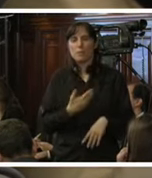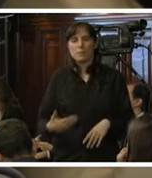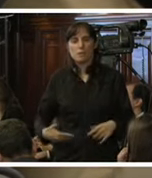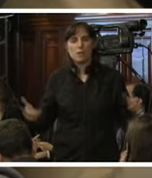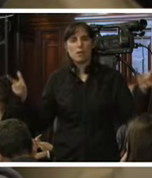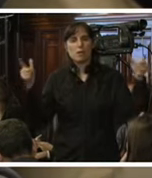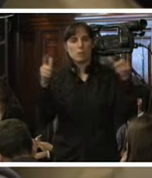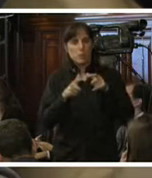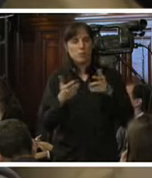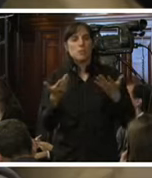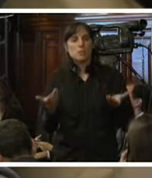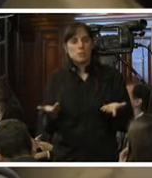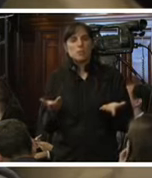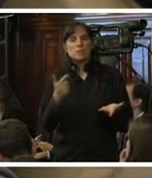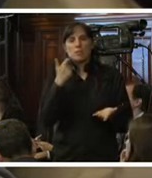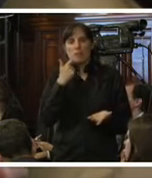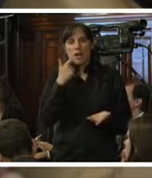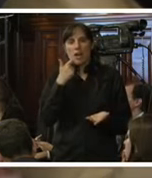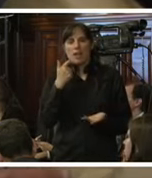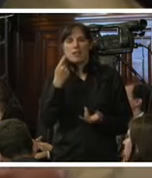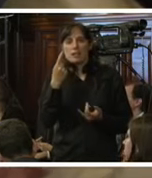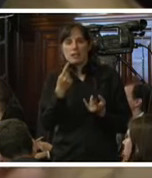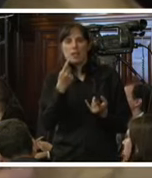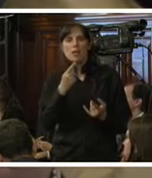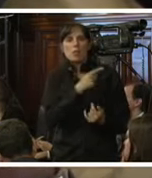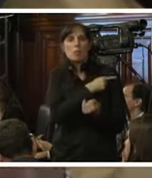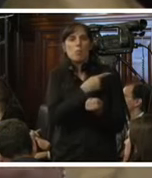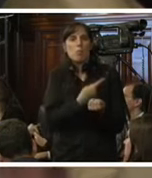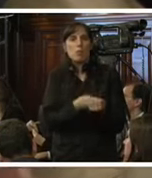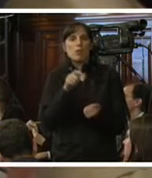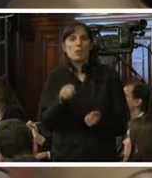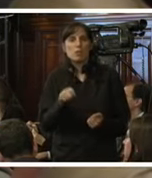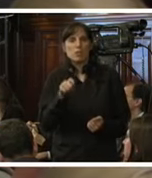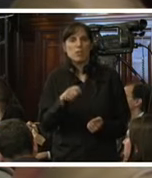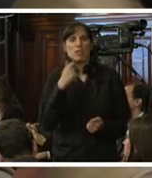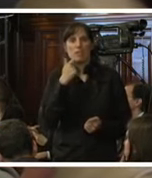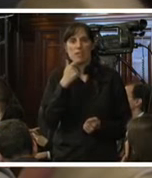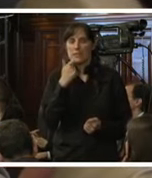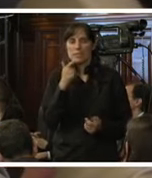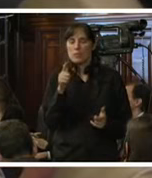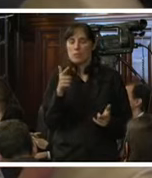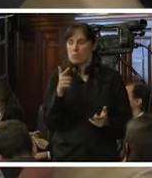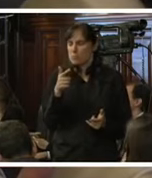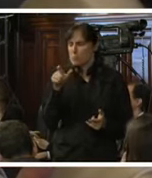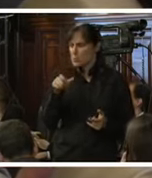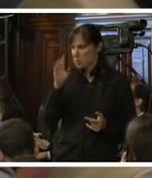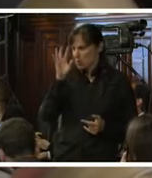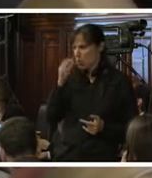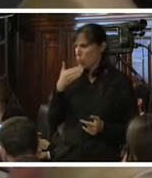comisión, en la medida, digamos, que el Poder Judicial pierda completamente credibilidad también ante la